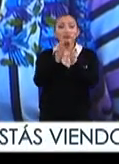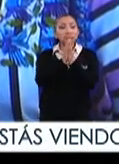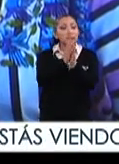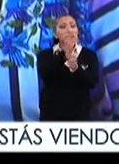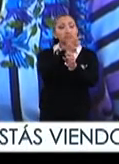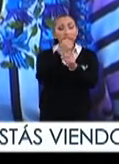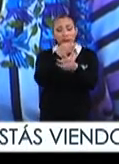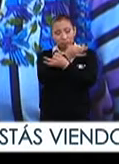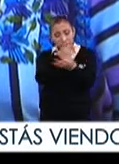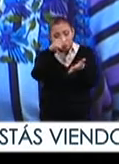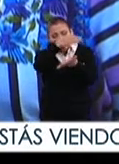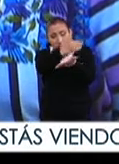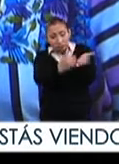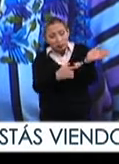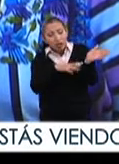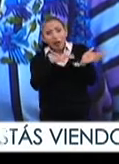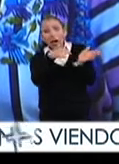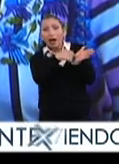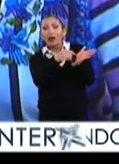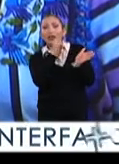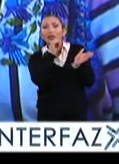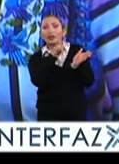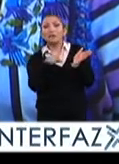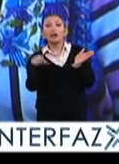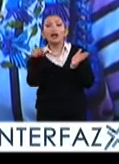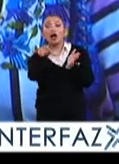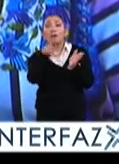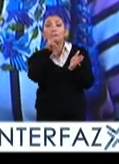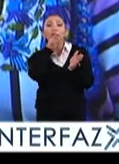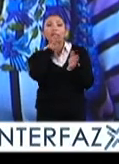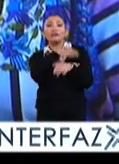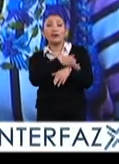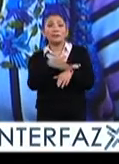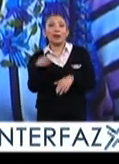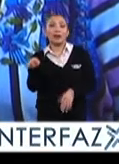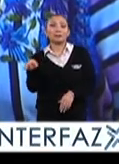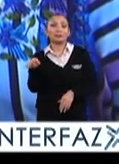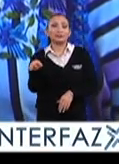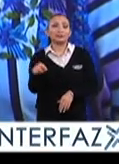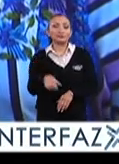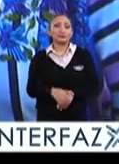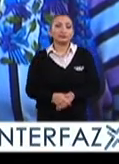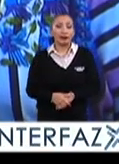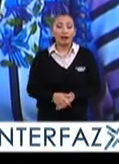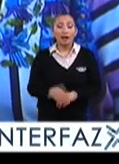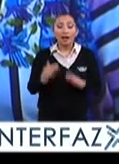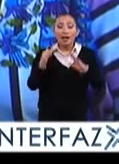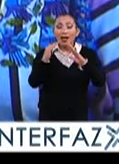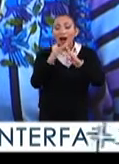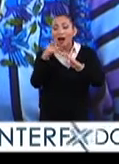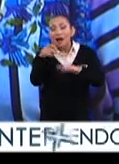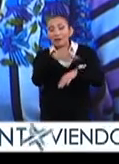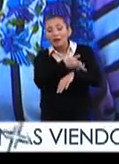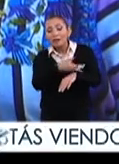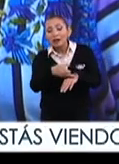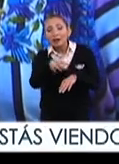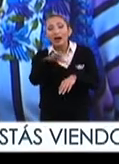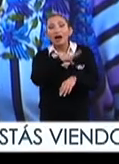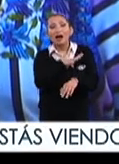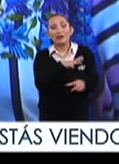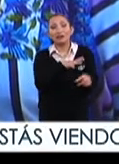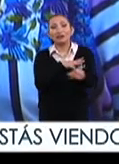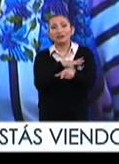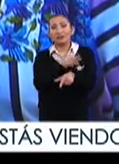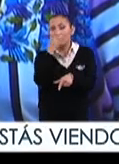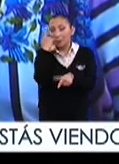la declaración tiene que ver también con los padres de familia, los hogares. Y sabemos que en